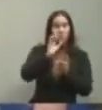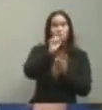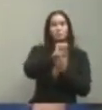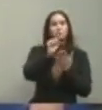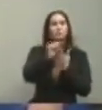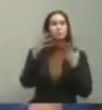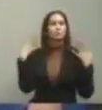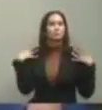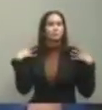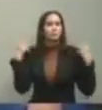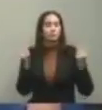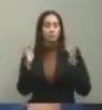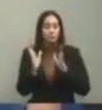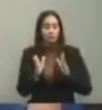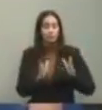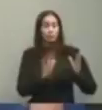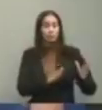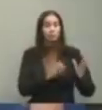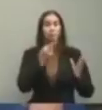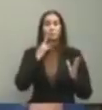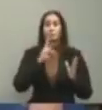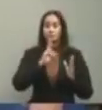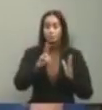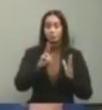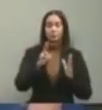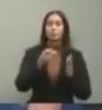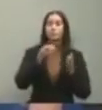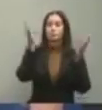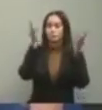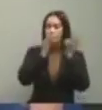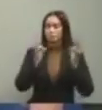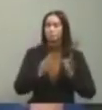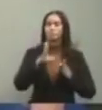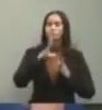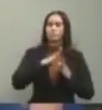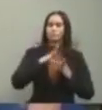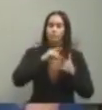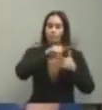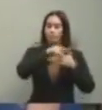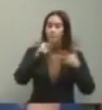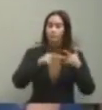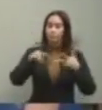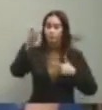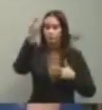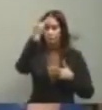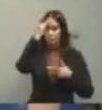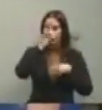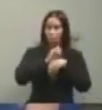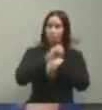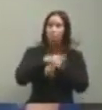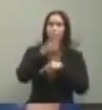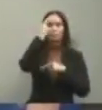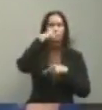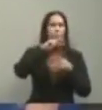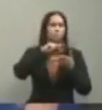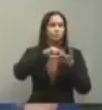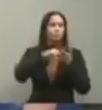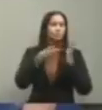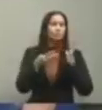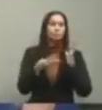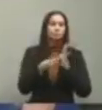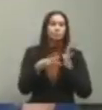de salud preparados para responder adecuadamente a los tres escenarios pero no significa